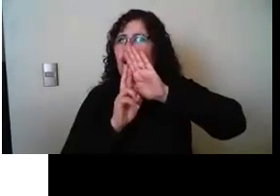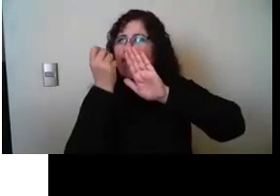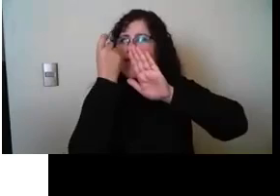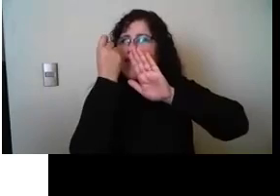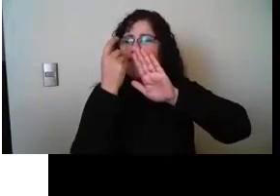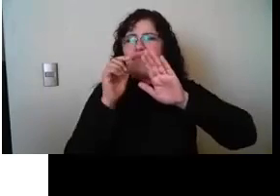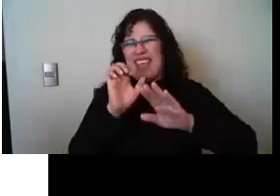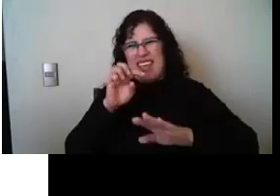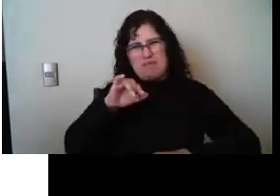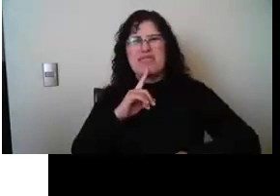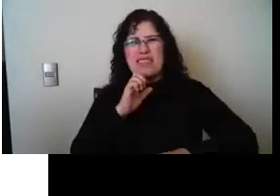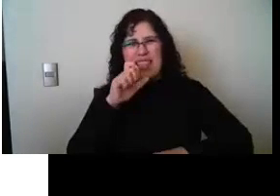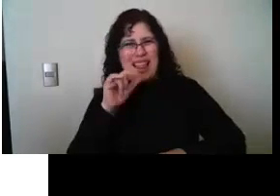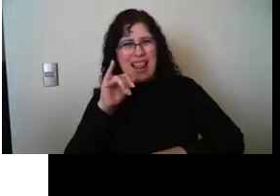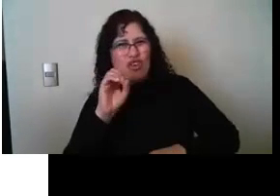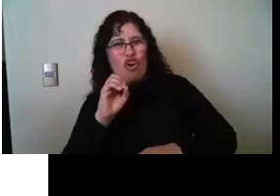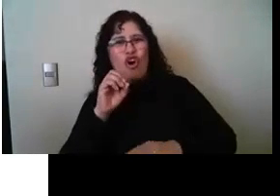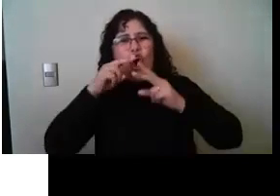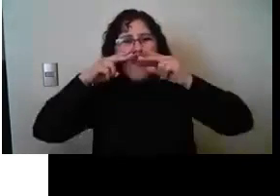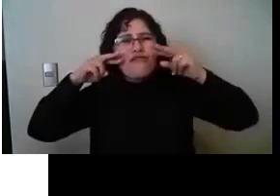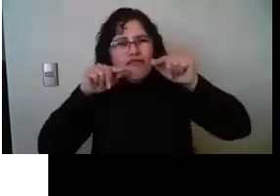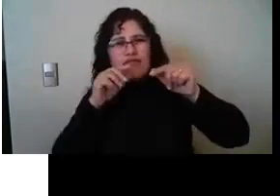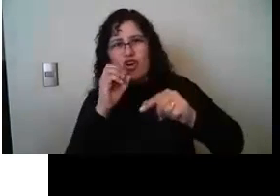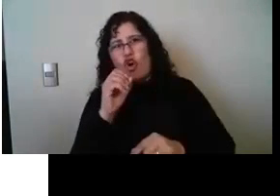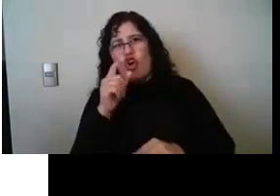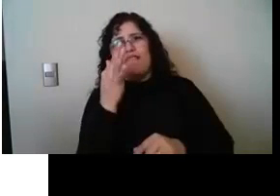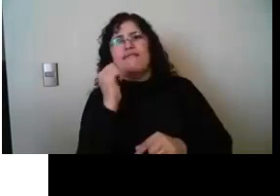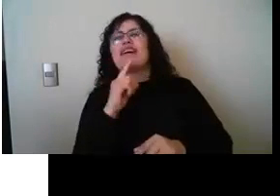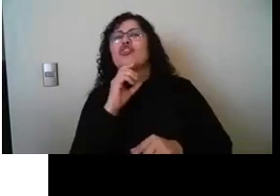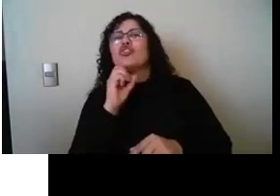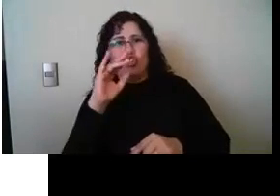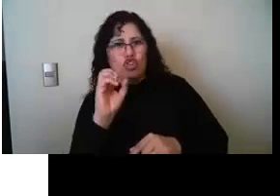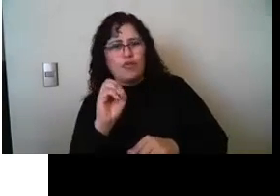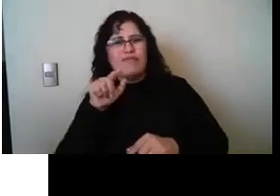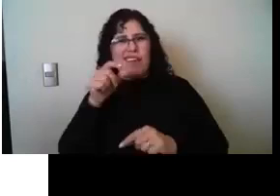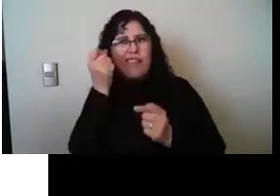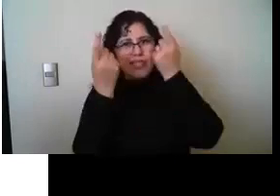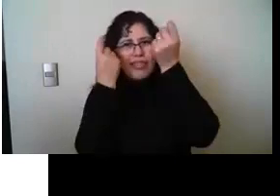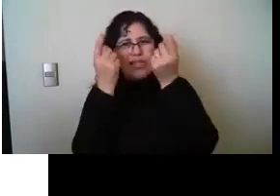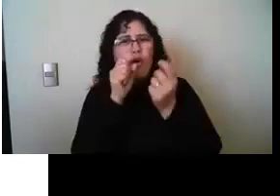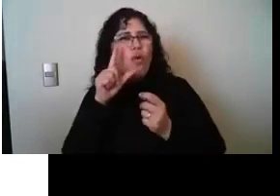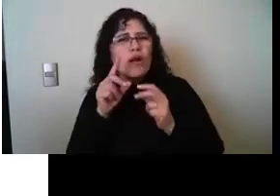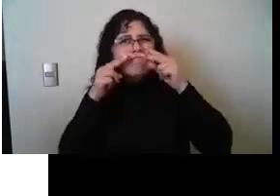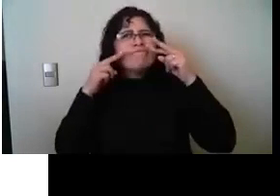olfatorio asociado a la vía olfatoria. Por tanto,